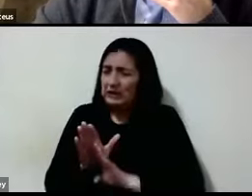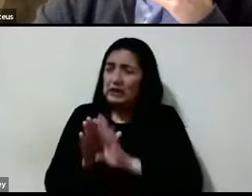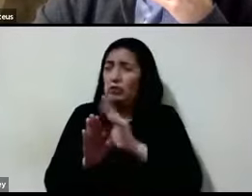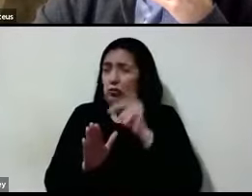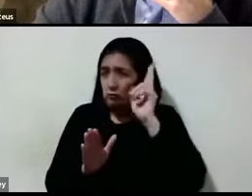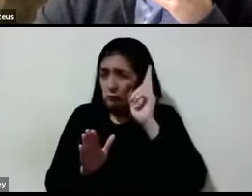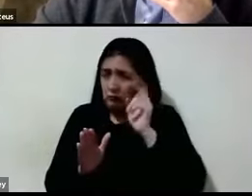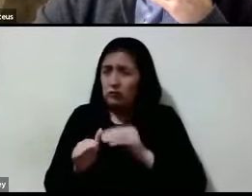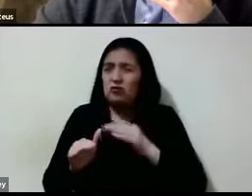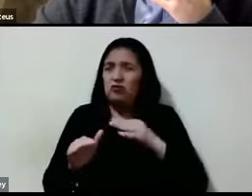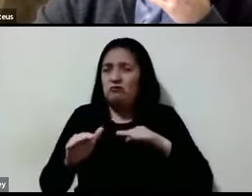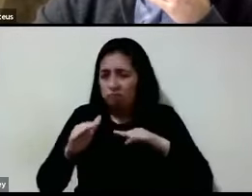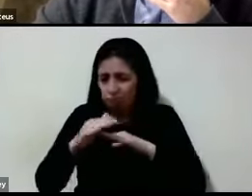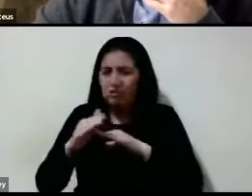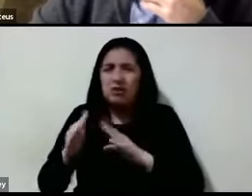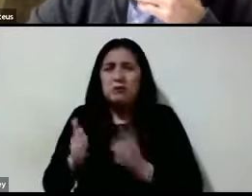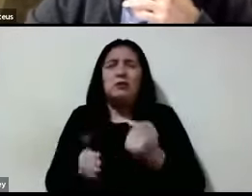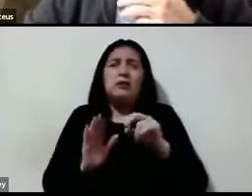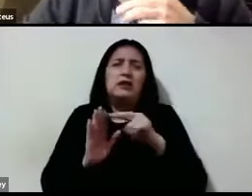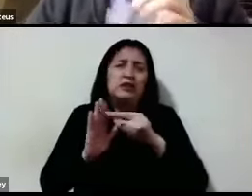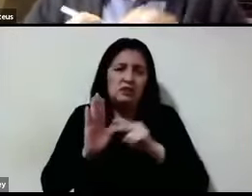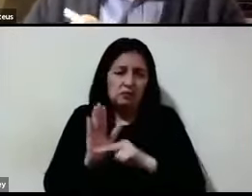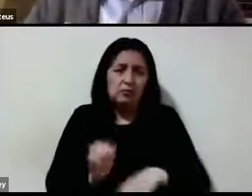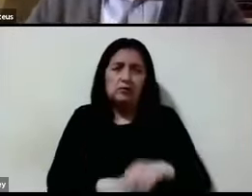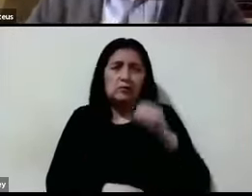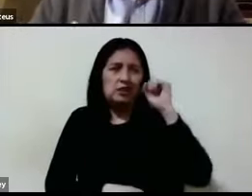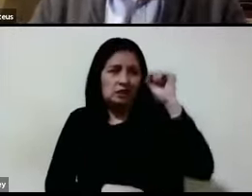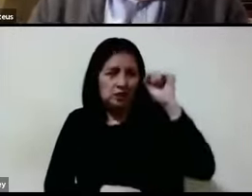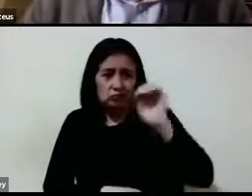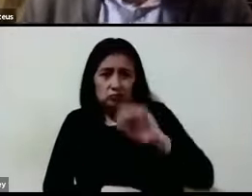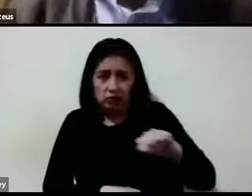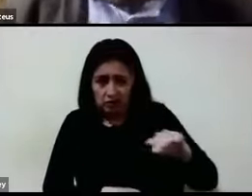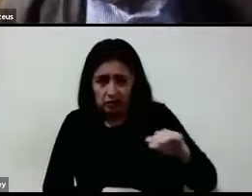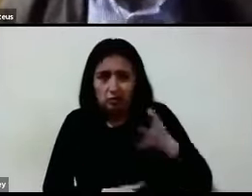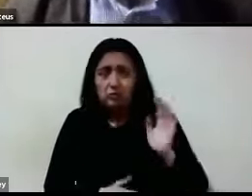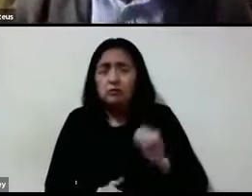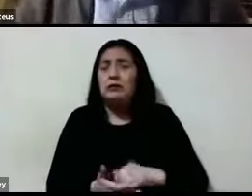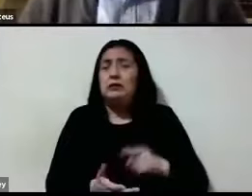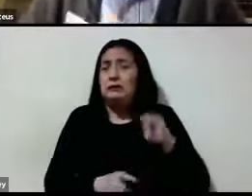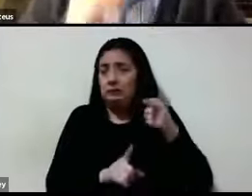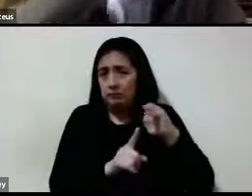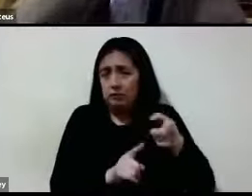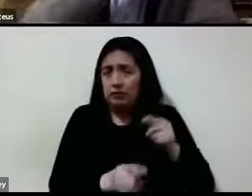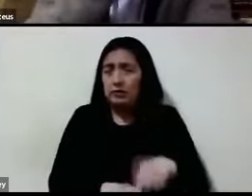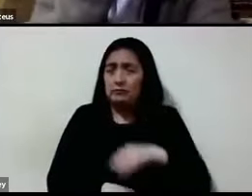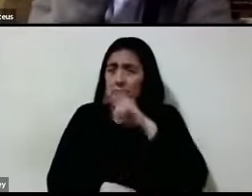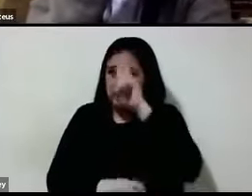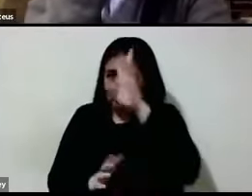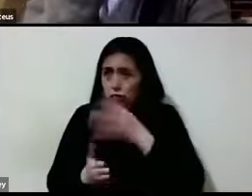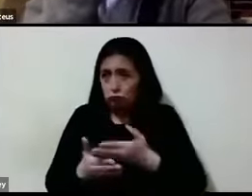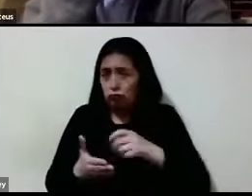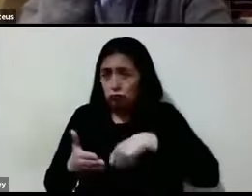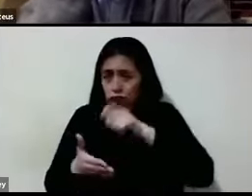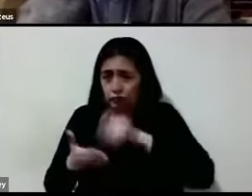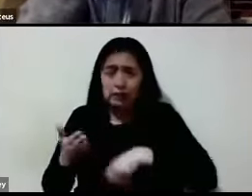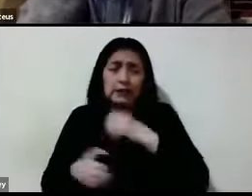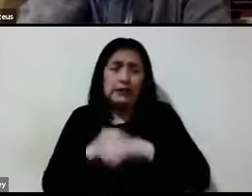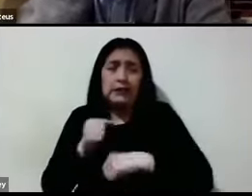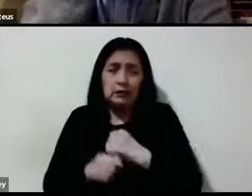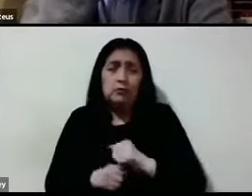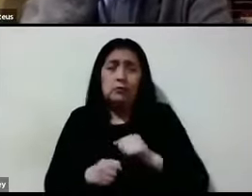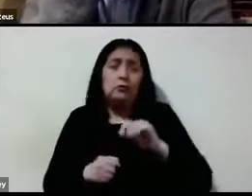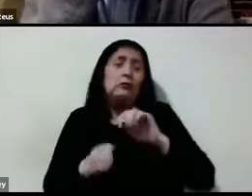docentes, porque hay normas muy específicas, los derechos del niño específicamente, ¿no? En el que Perú se suscribió ya en el año